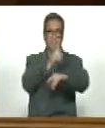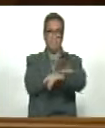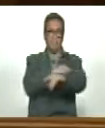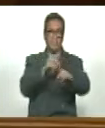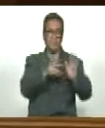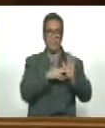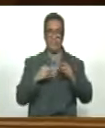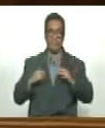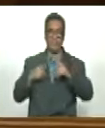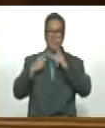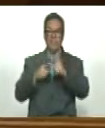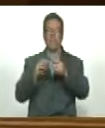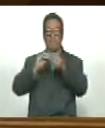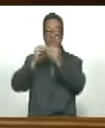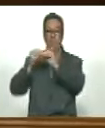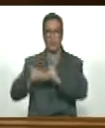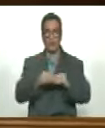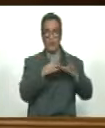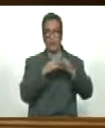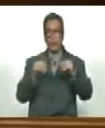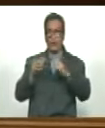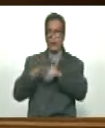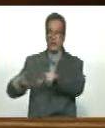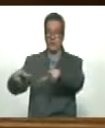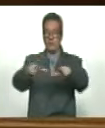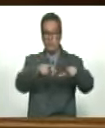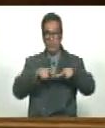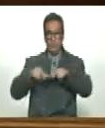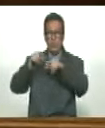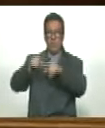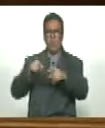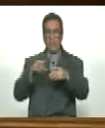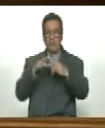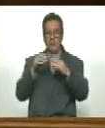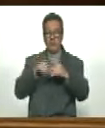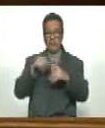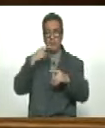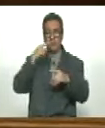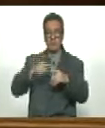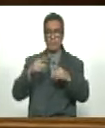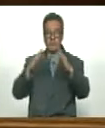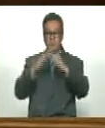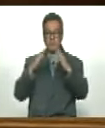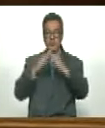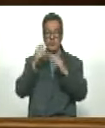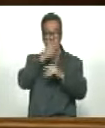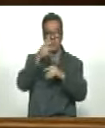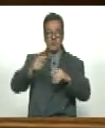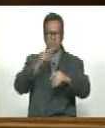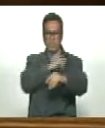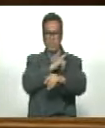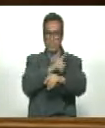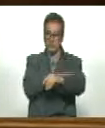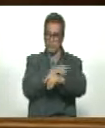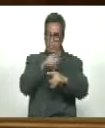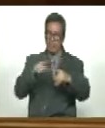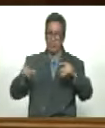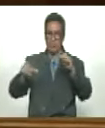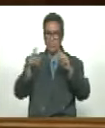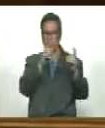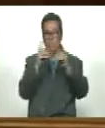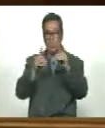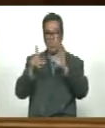la recuperación de su infraestructura, de sus instalaciones, pero además de la esencia concreta de la Casa del Poder Popular, del debate de las